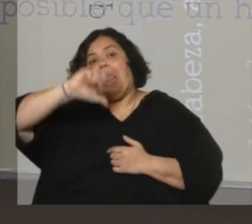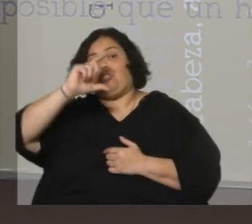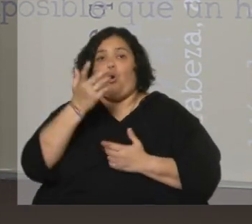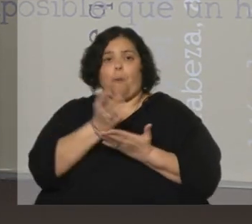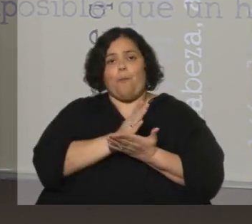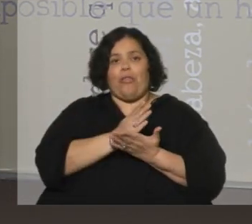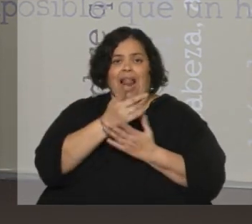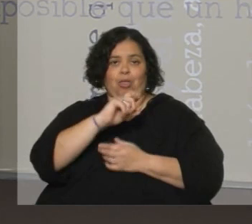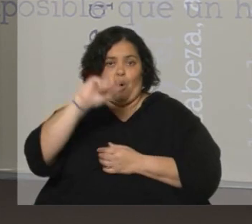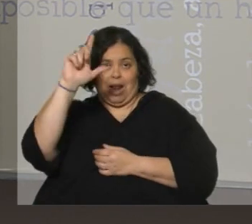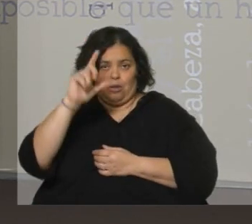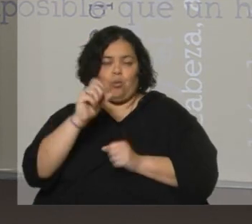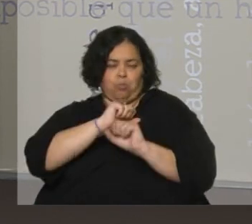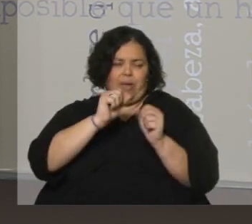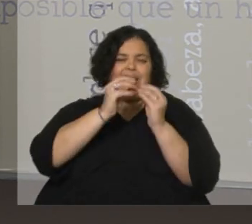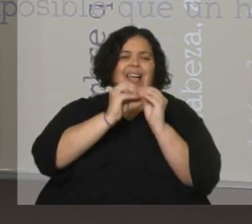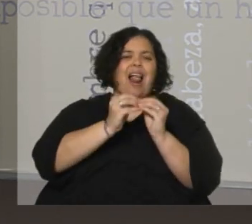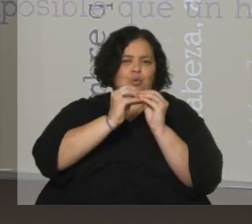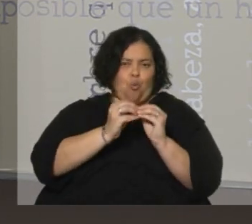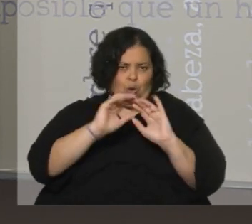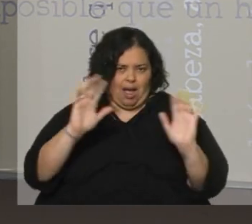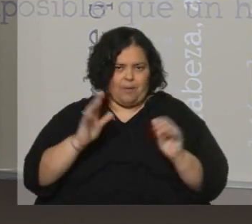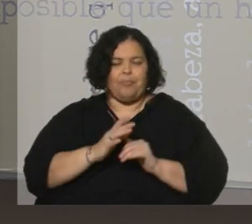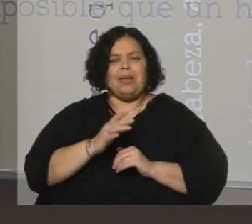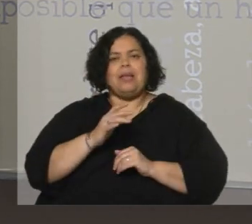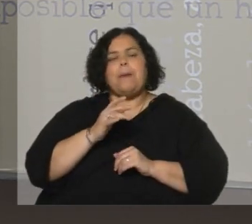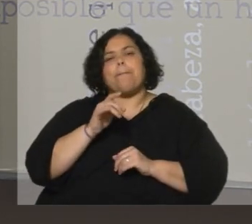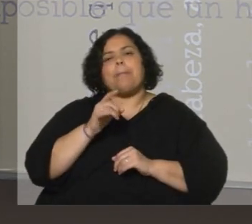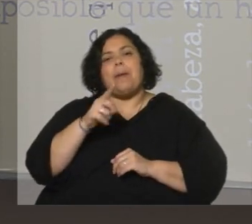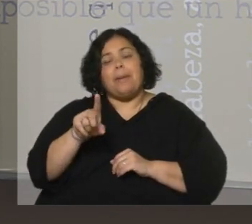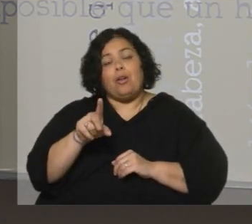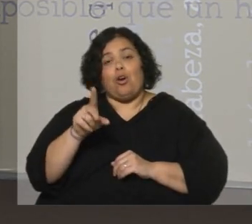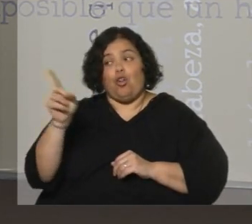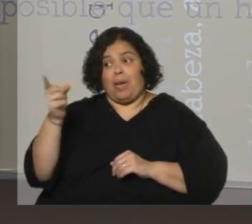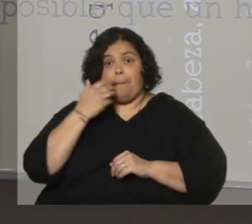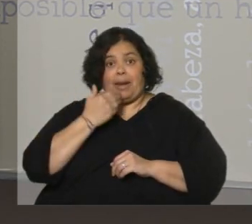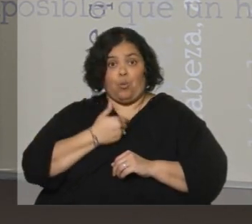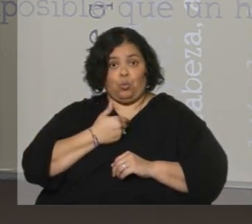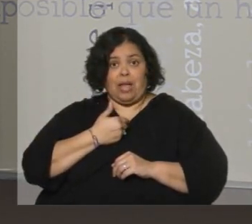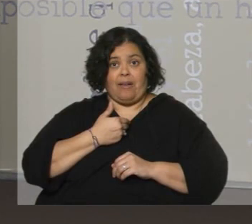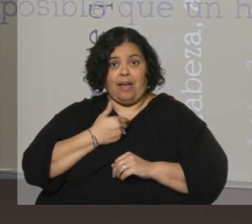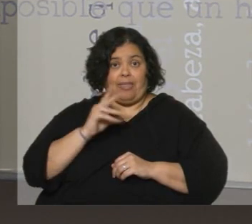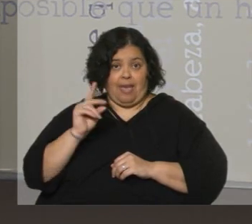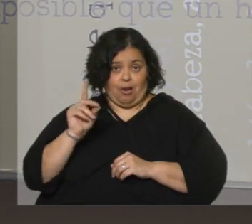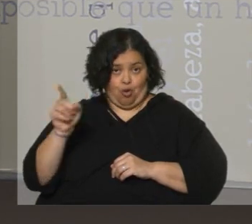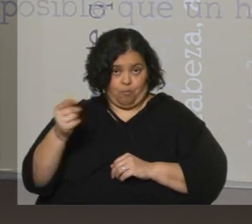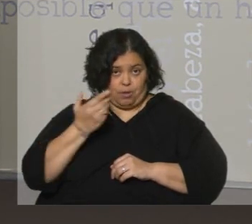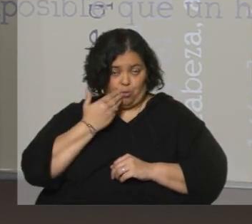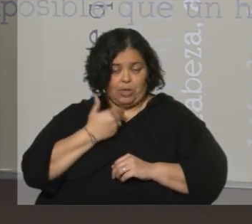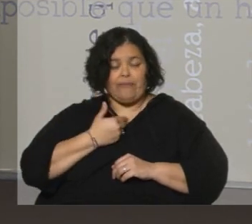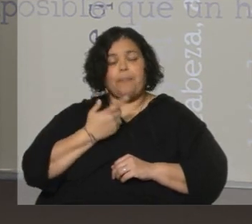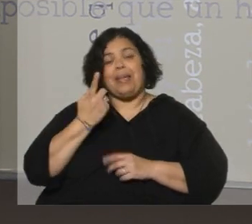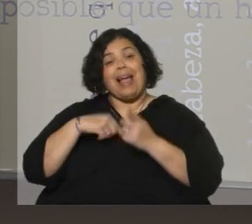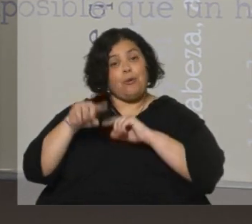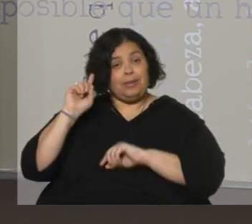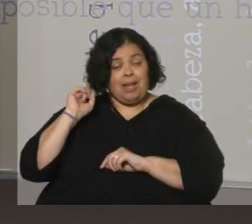existen ciertas fórmulas para calcularlo y eso ya está dado de esa manera pero voy a lo que decía a lo que decía Diego el año pasado